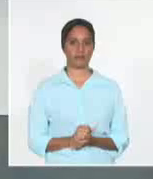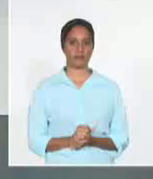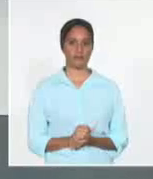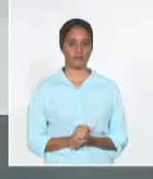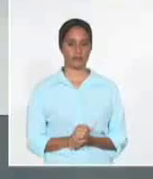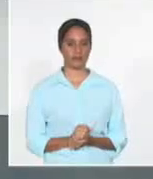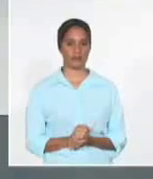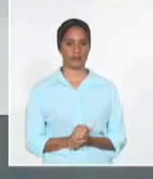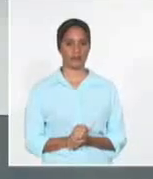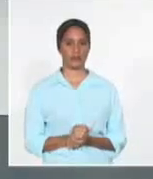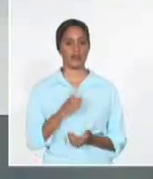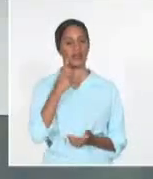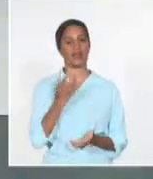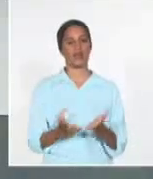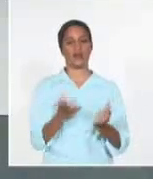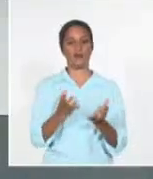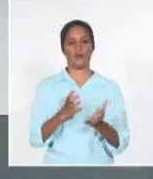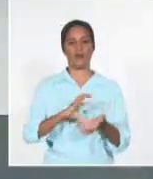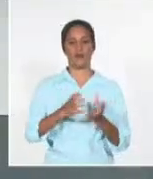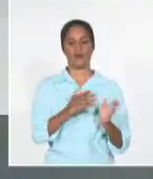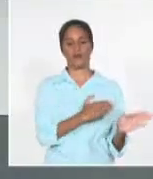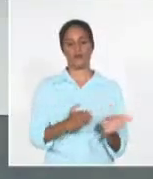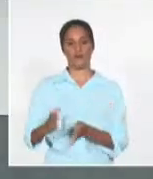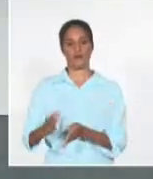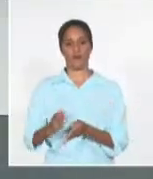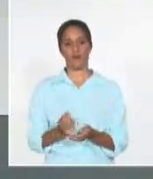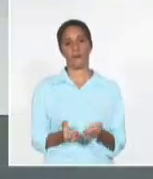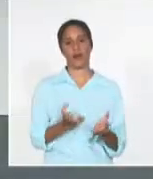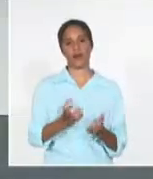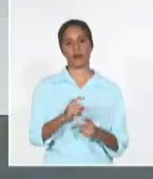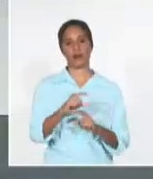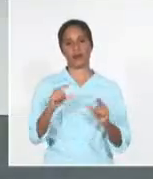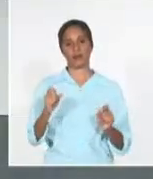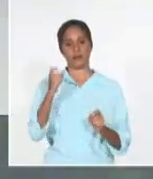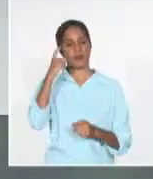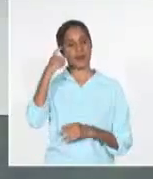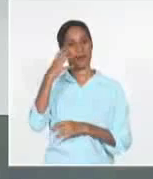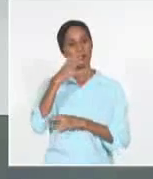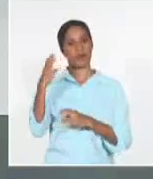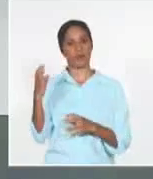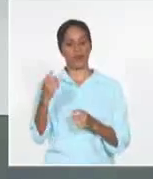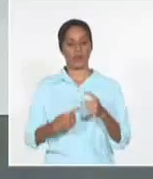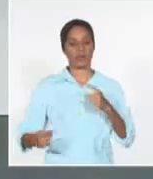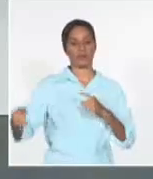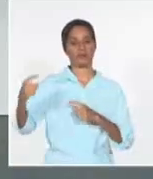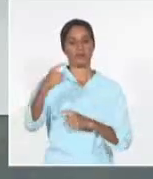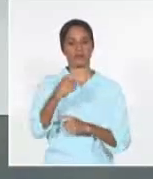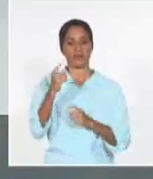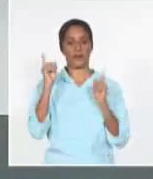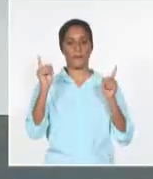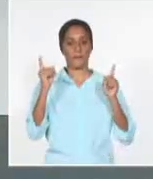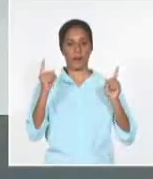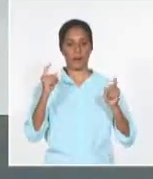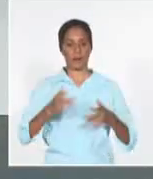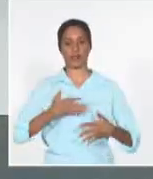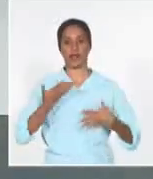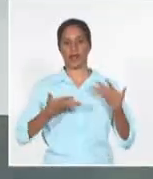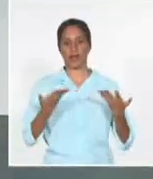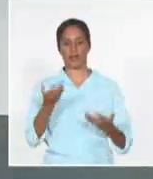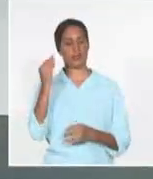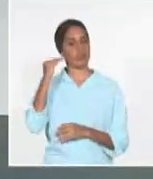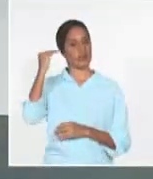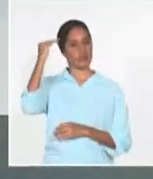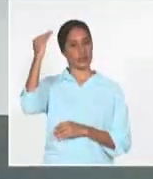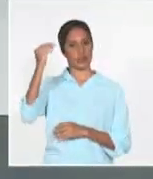De la cocina criolla cubana como patrimonio cultural de la nación y el diseño e implementación de políticas de formación y superación